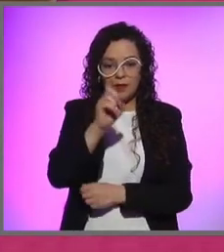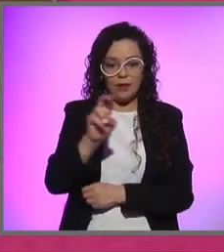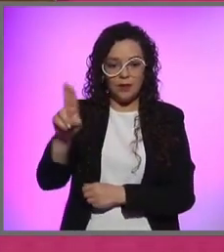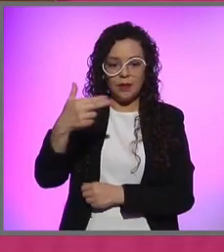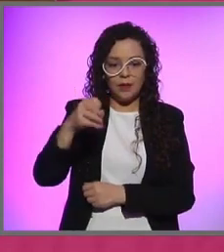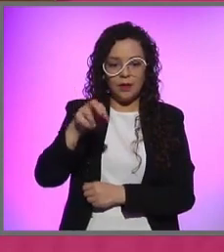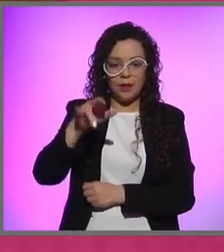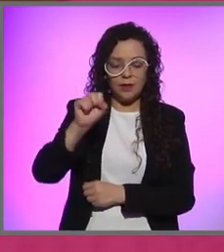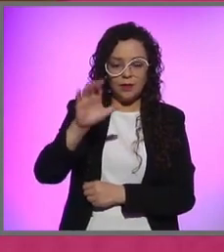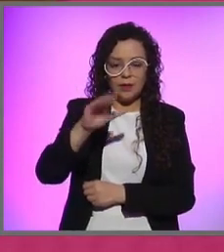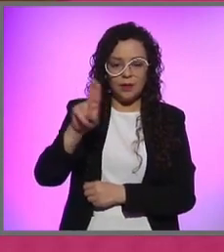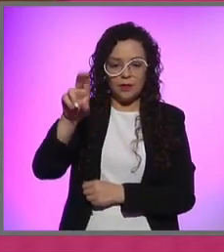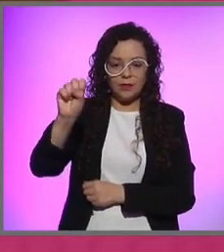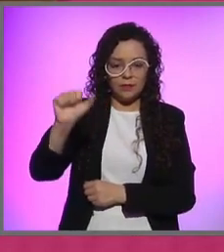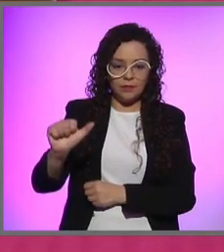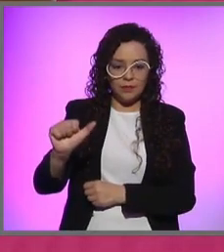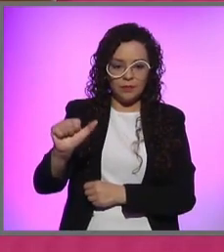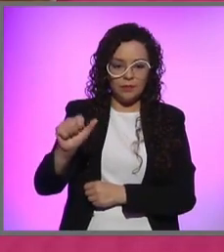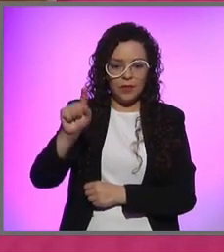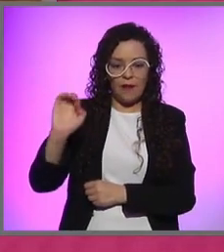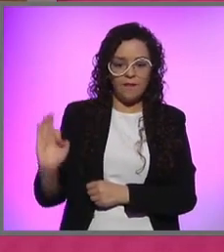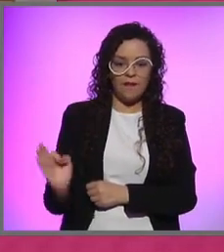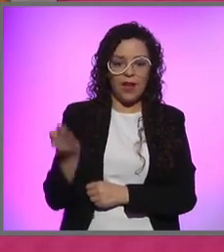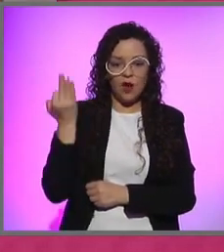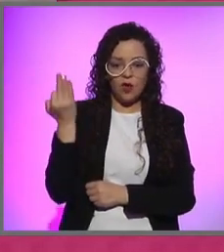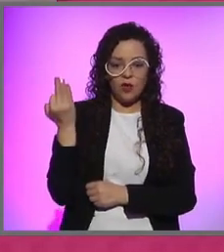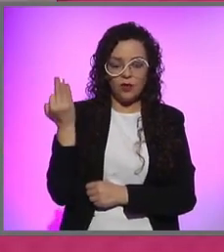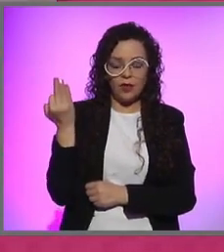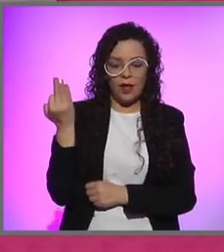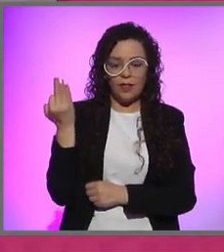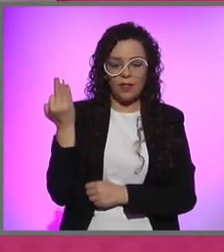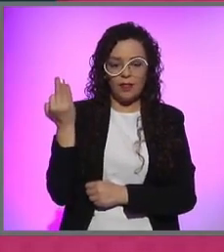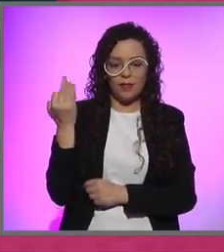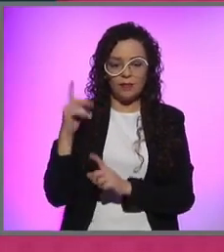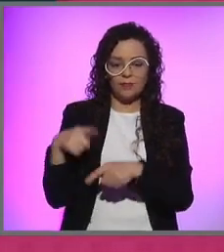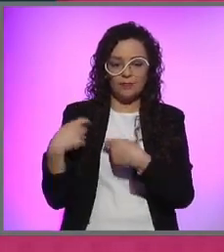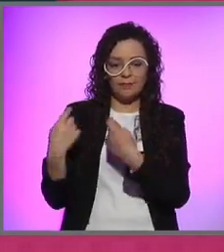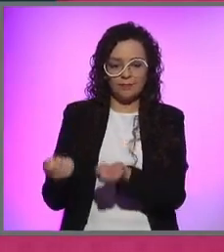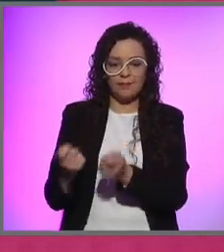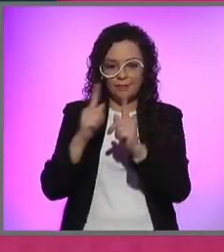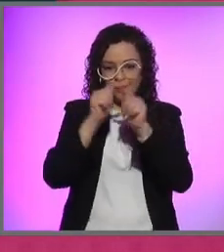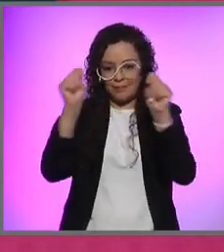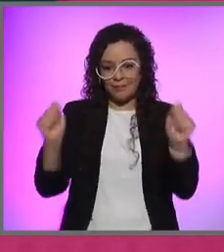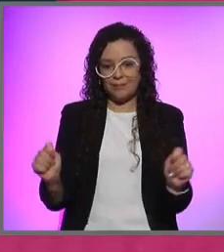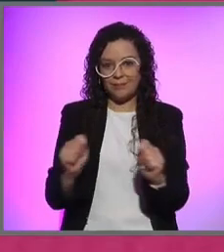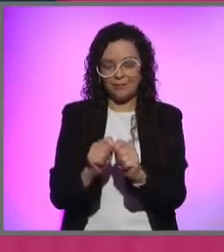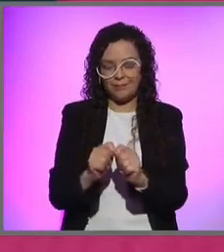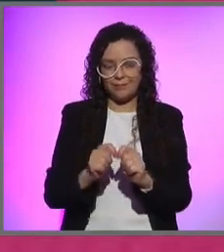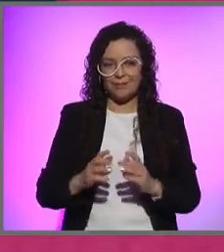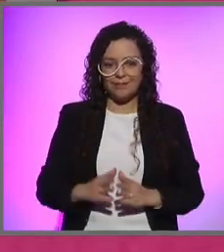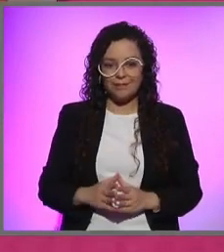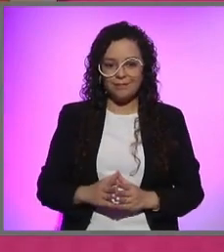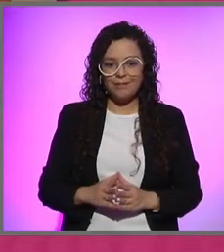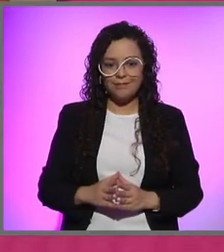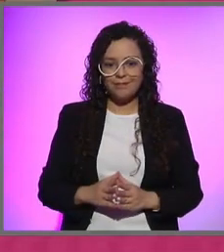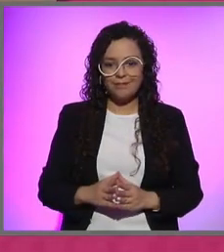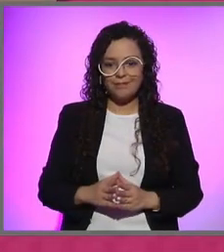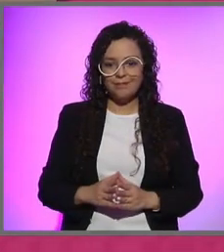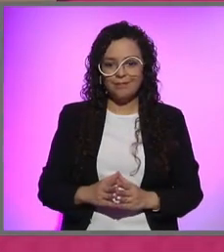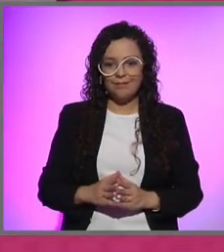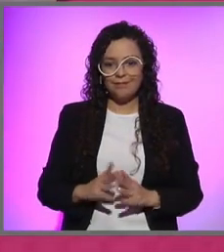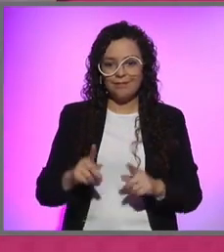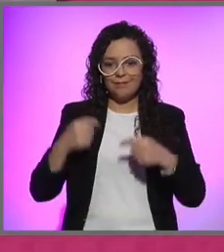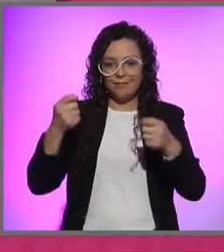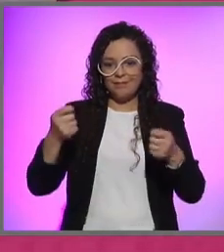honoris causa per la facultat que m'ha estat conferida, us faig lliurament d'aquest títol. Algunes escenes de la cerimònia en Ignasi